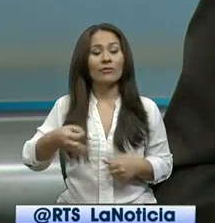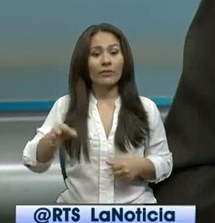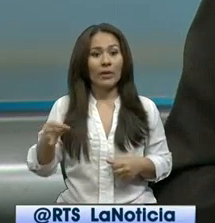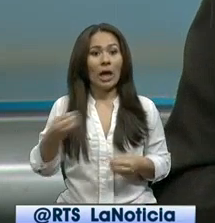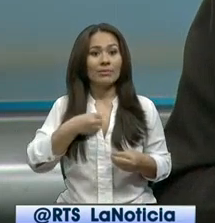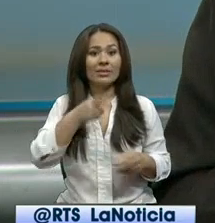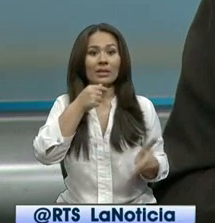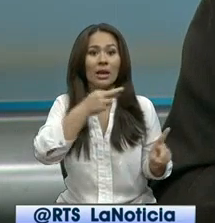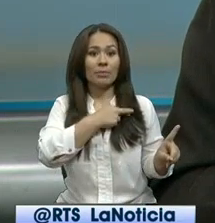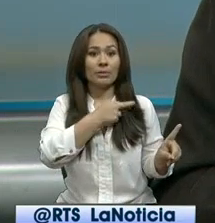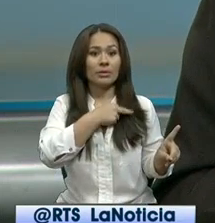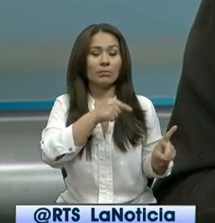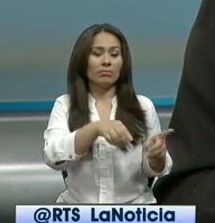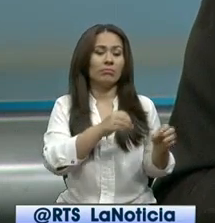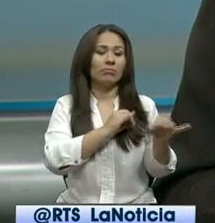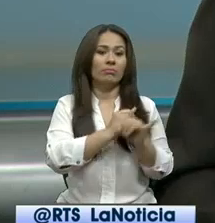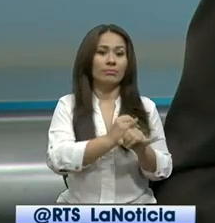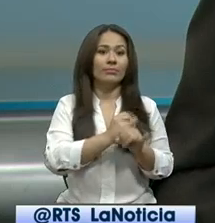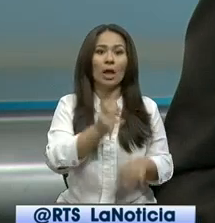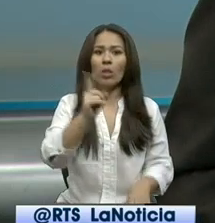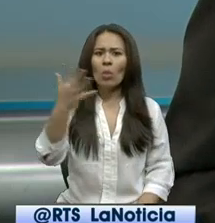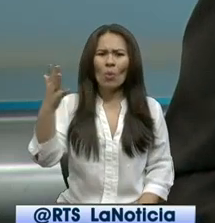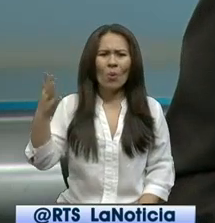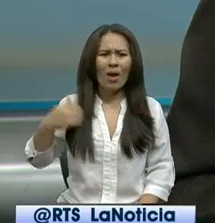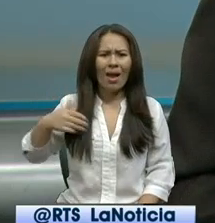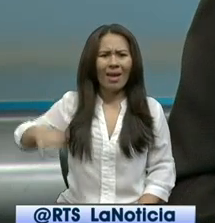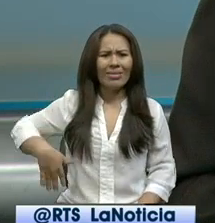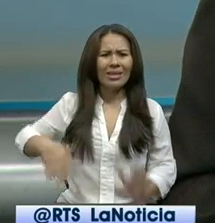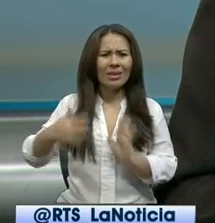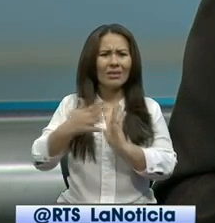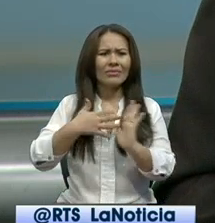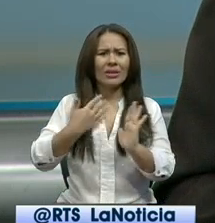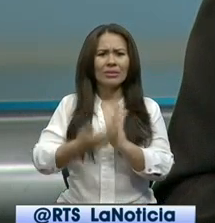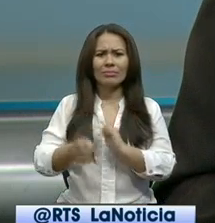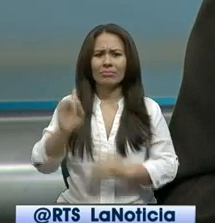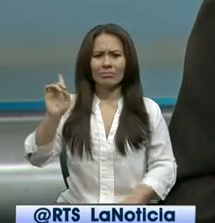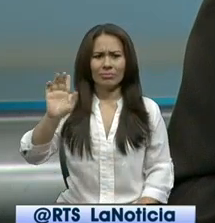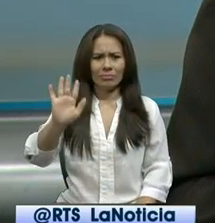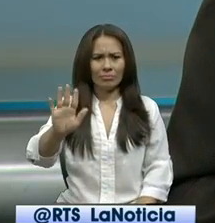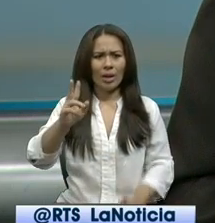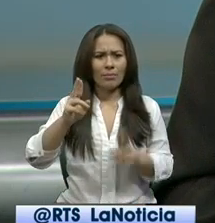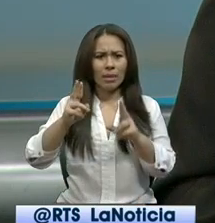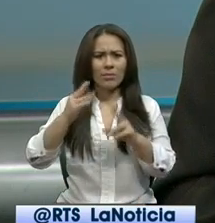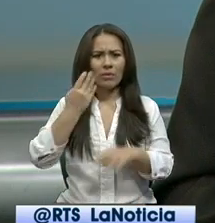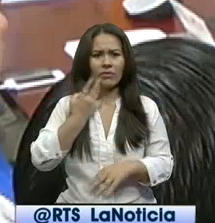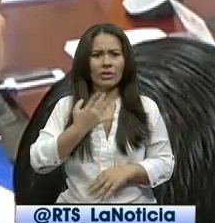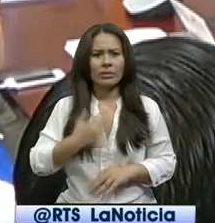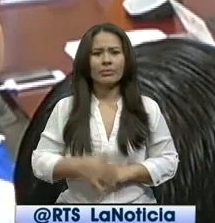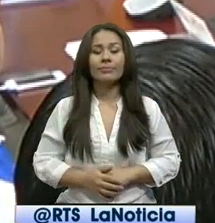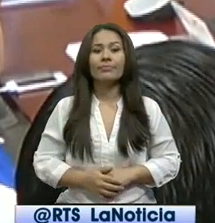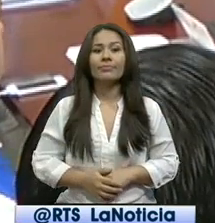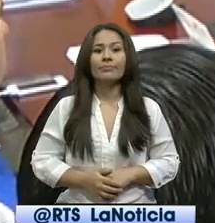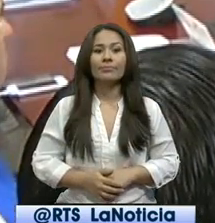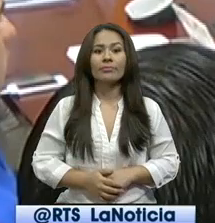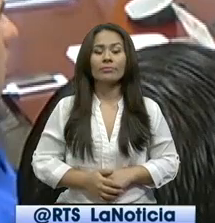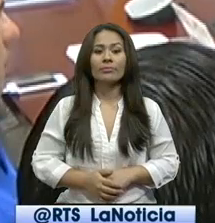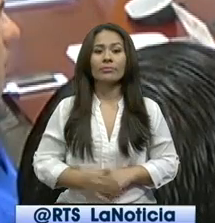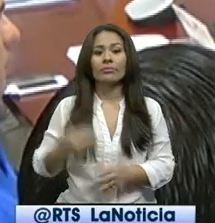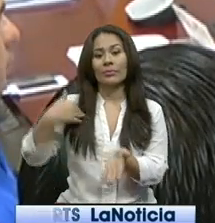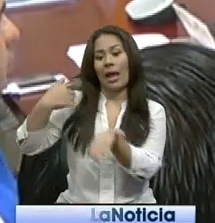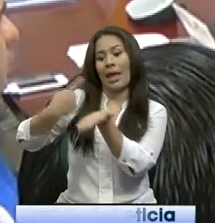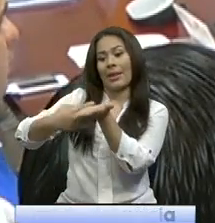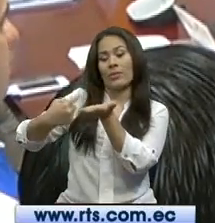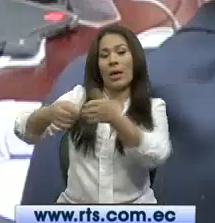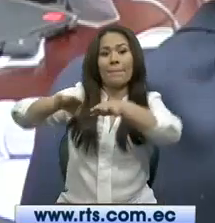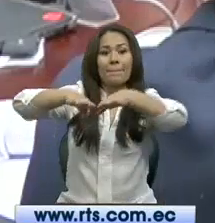organismo recalcó que no hay atrasos en el calendario previsto. Se trató de la reunión en la